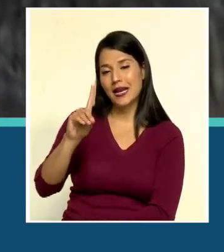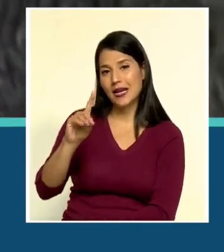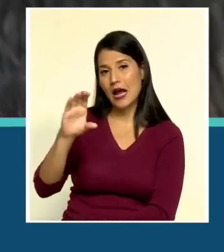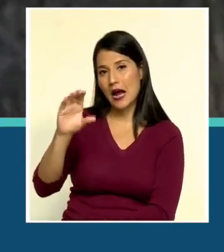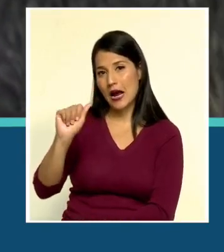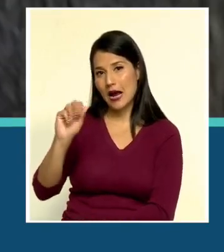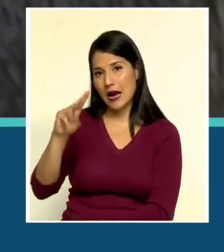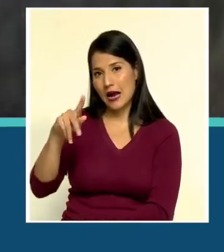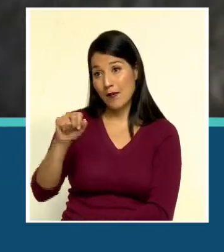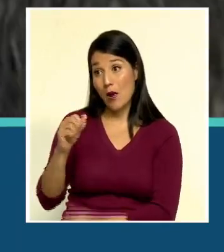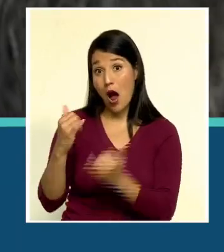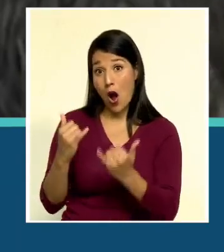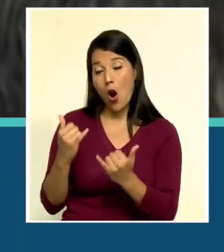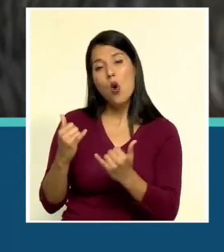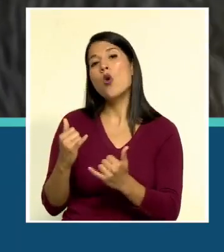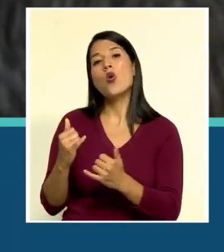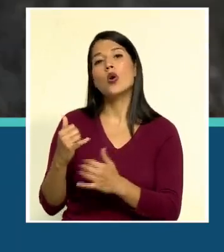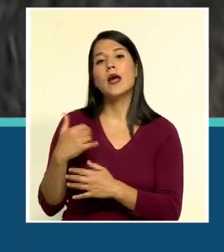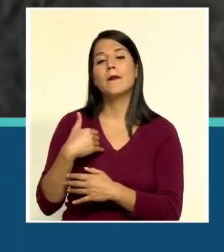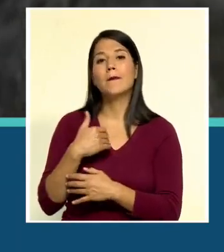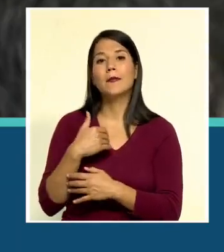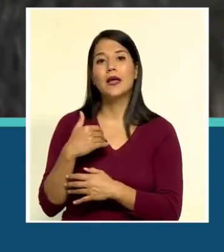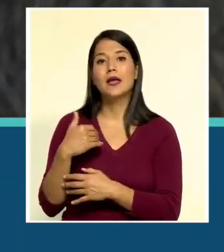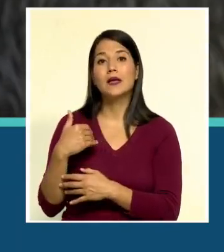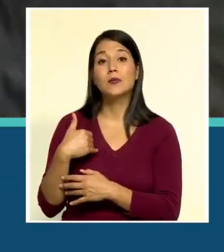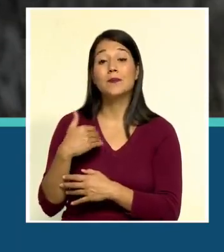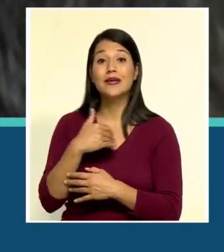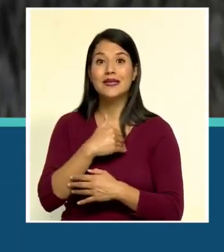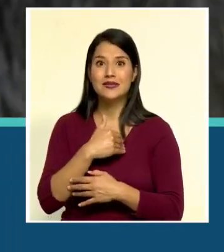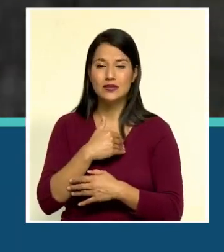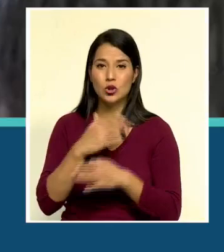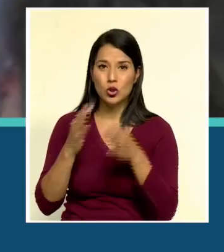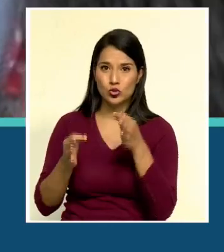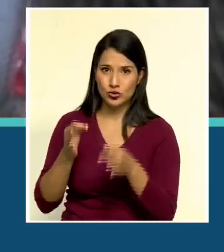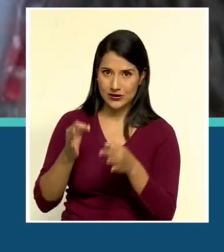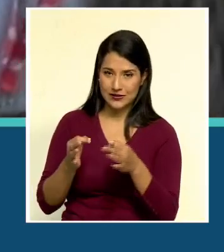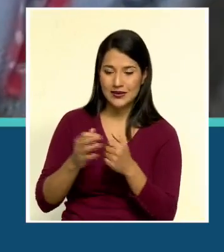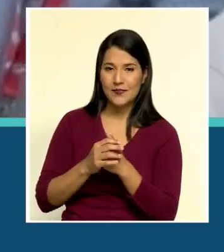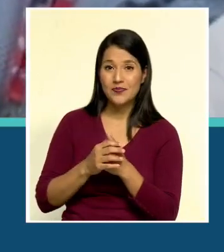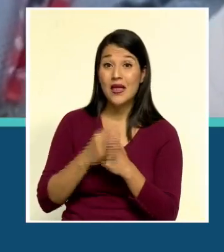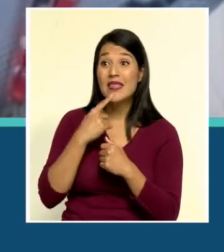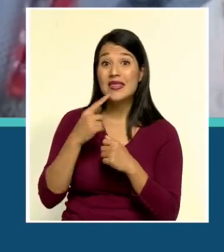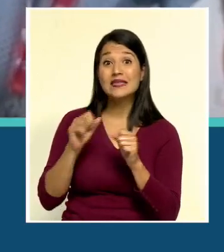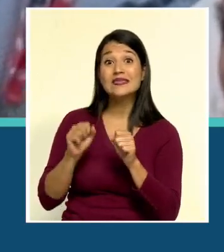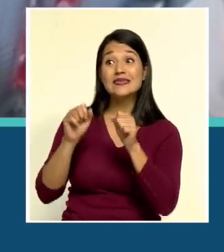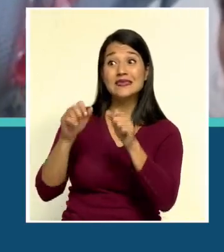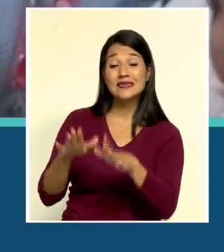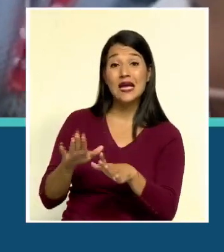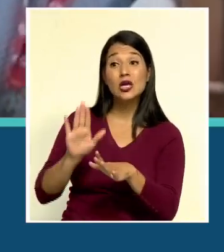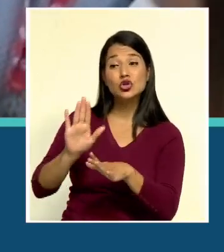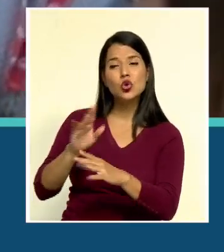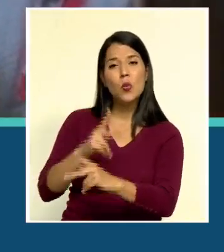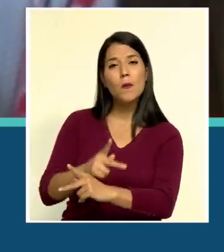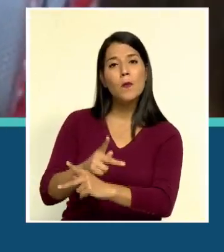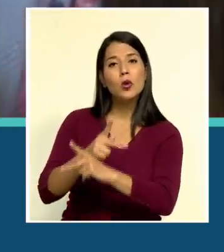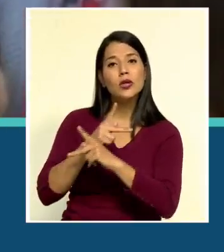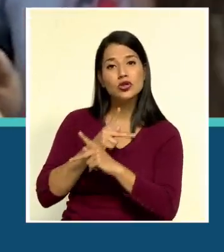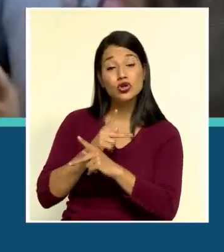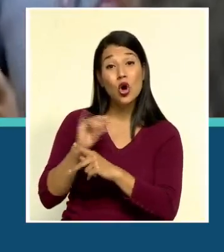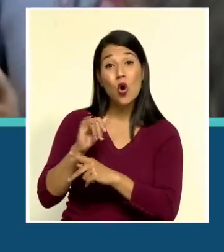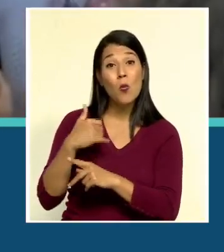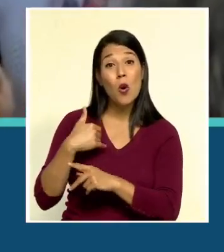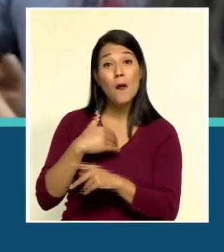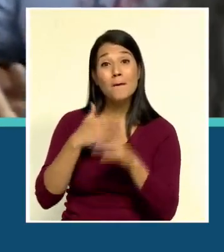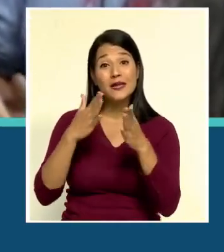OIJ, para que asuma el cargo de ministro de Justicia. Gerald Campos aseguró que renunciará a su inmunidad como ministro para hacerle frente a